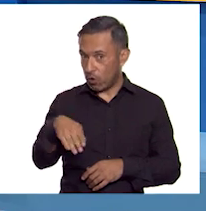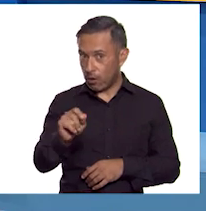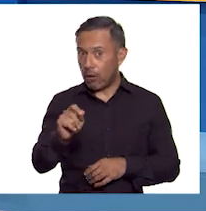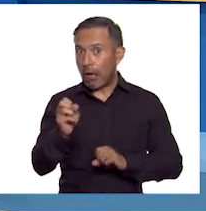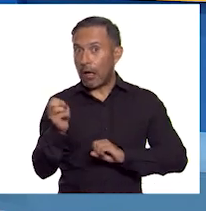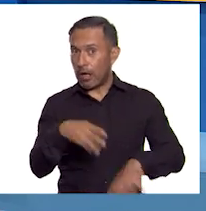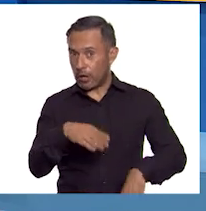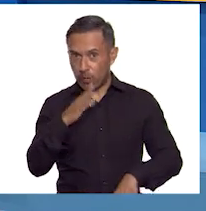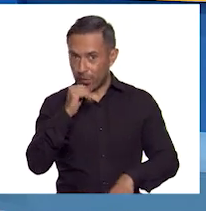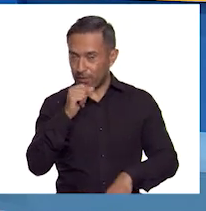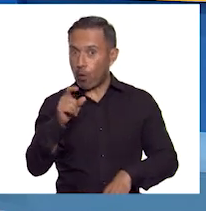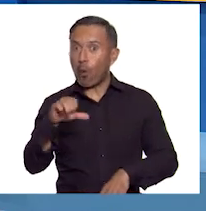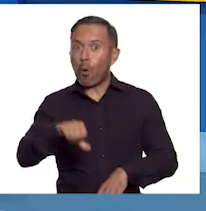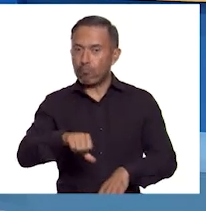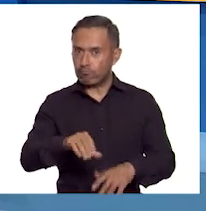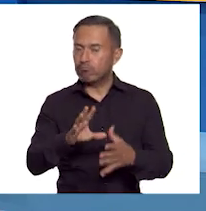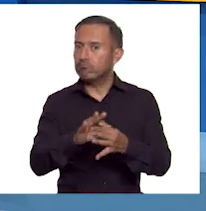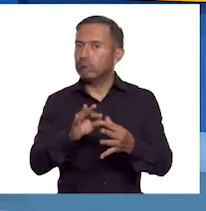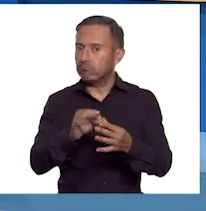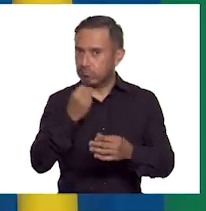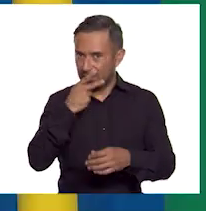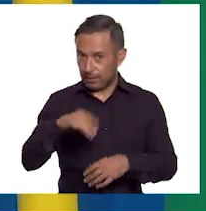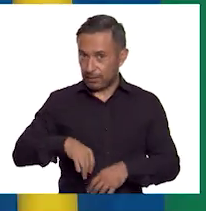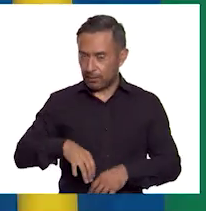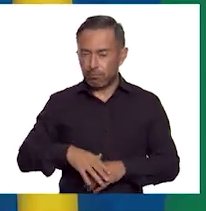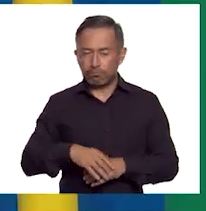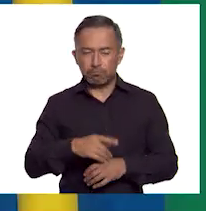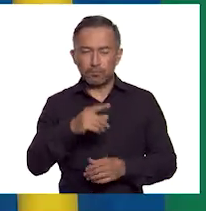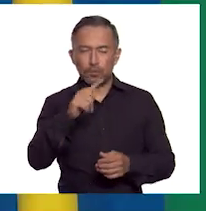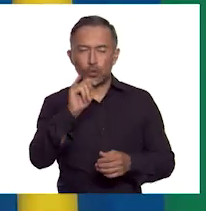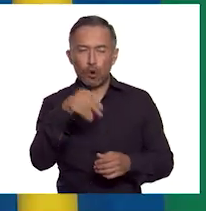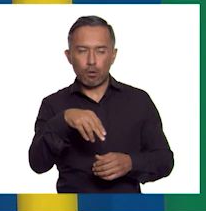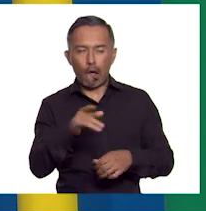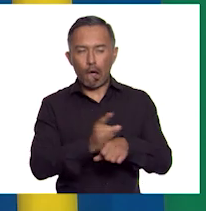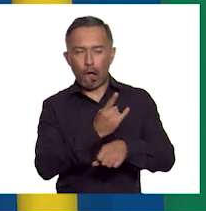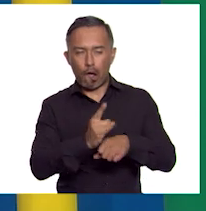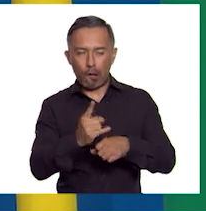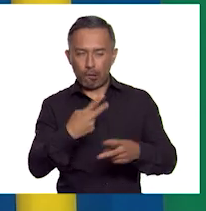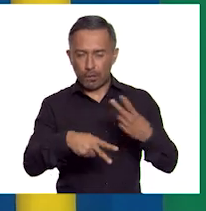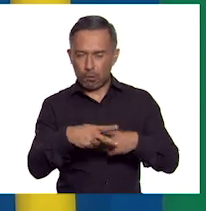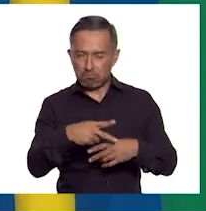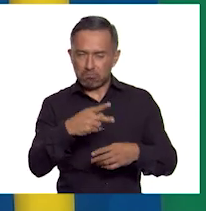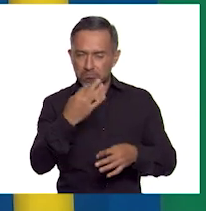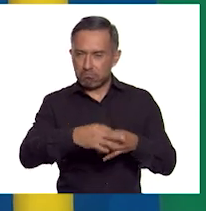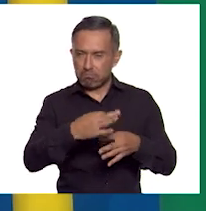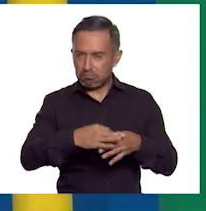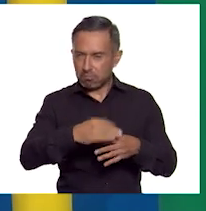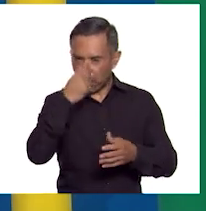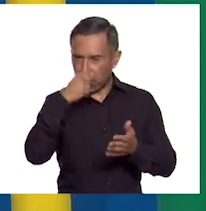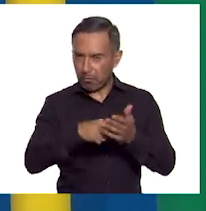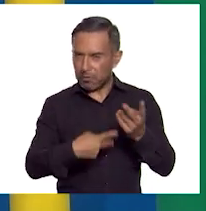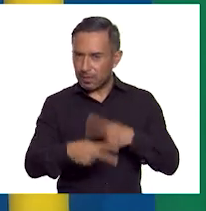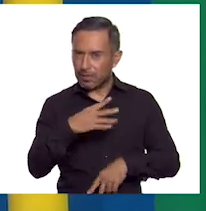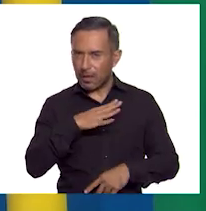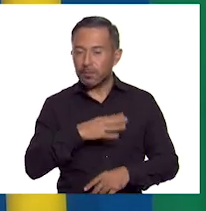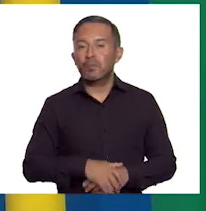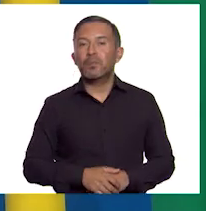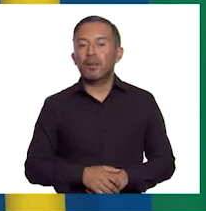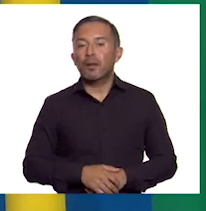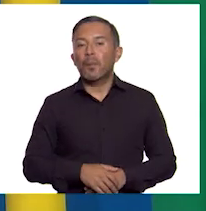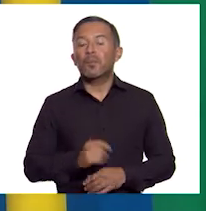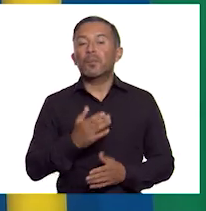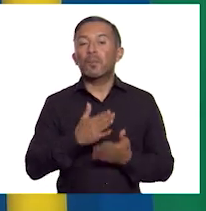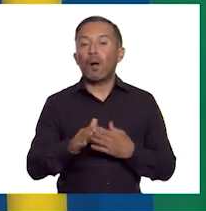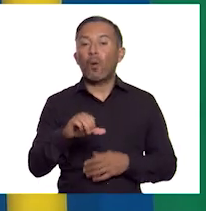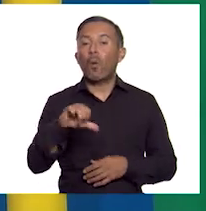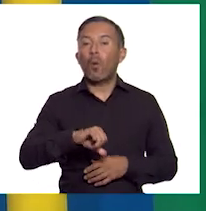muy interesantes desde aquí. No creo que se lo pierda, profesor. No lo creo, la verdad. Y también está interesadísimo en lo que vamos a trabajar con